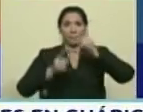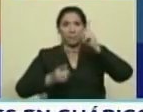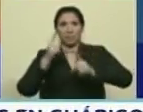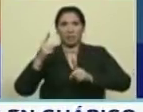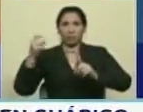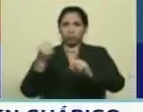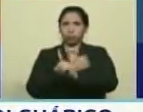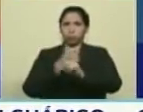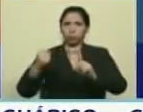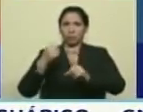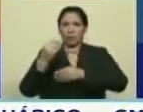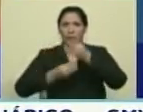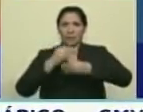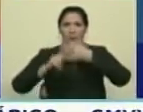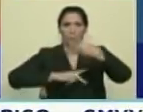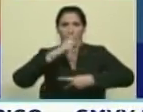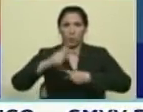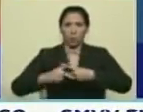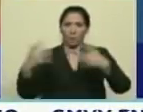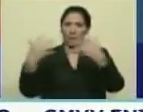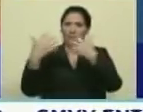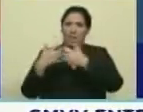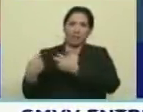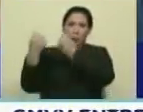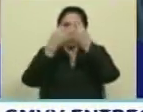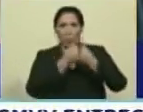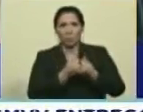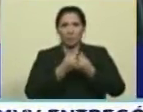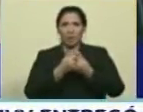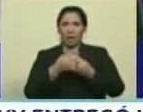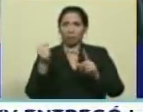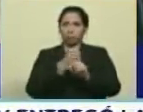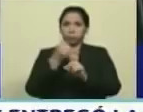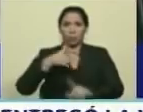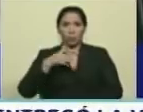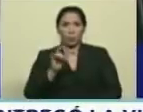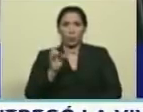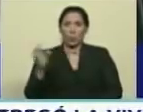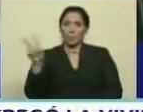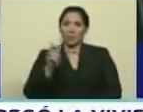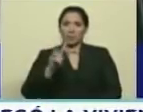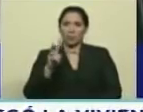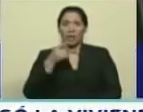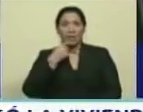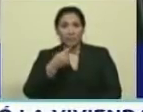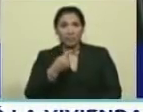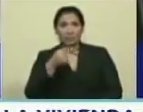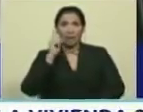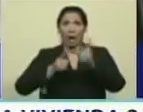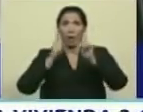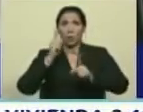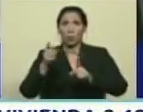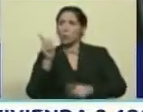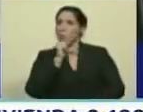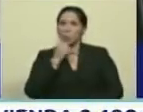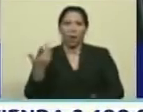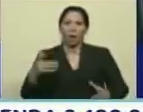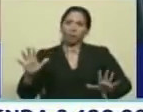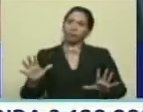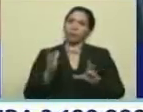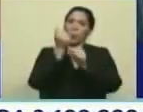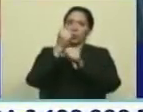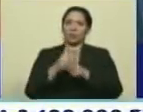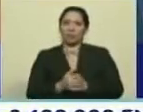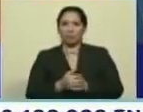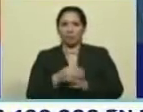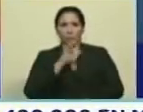que ocasionó a estos programas la guerra económica que sufre Venezuela. Los expertos coinciden en que no hay precedentes una conquista social